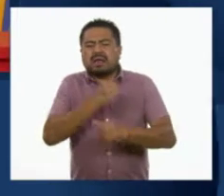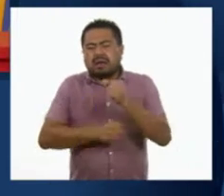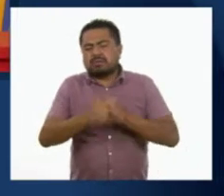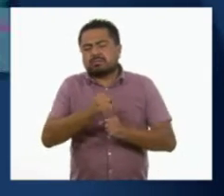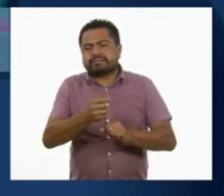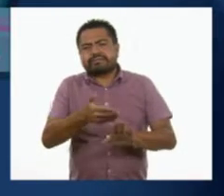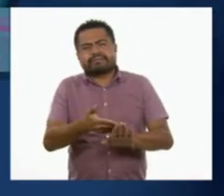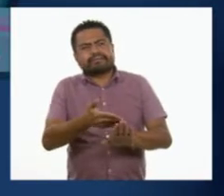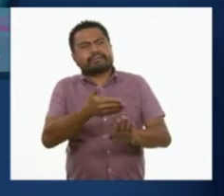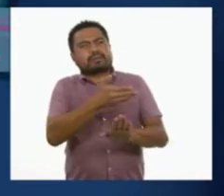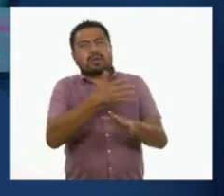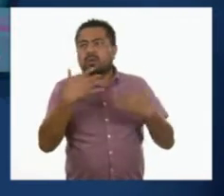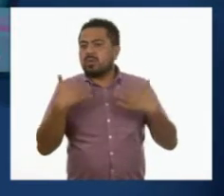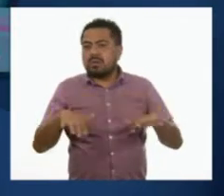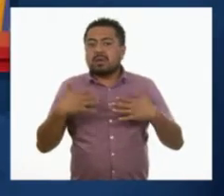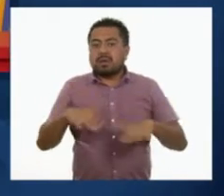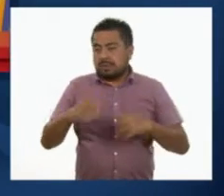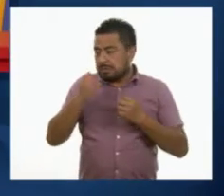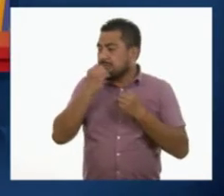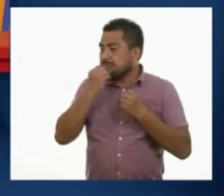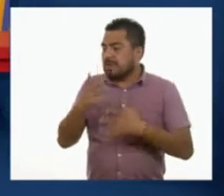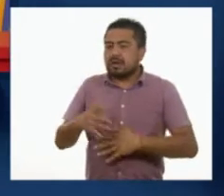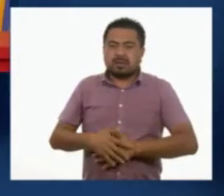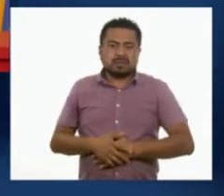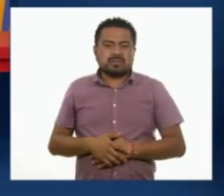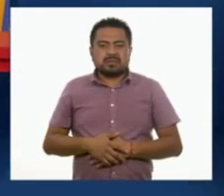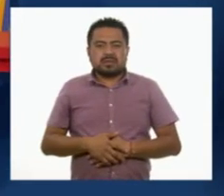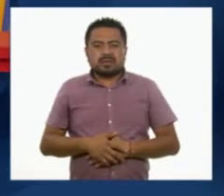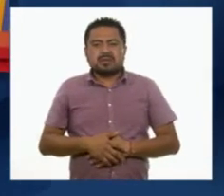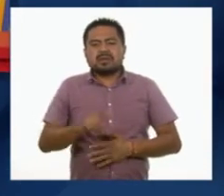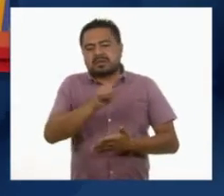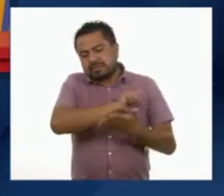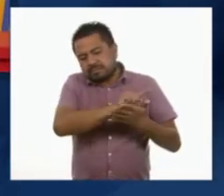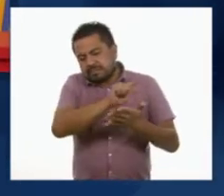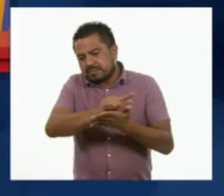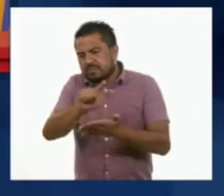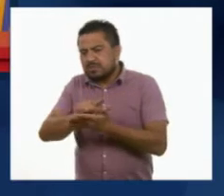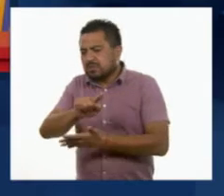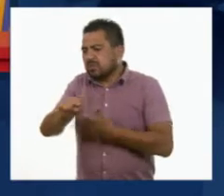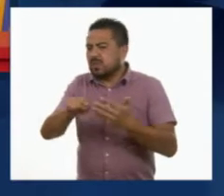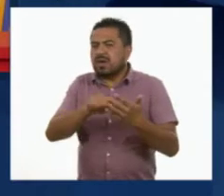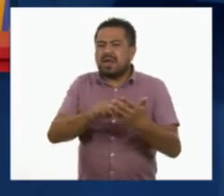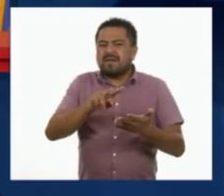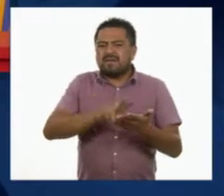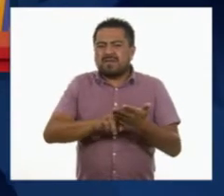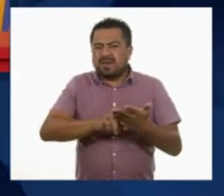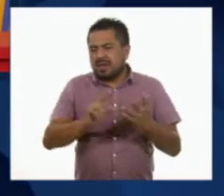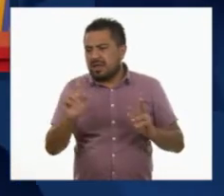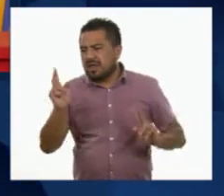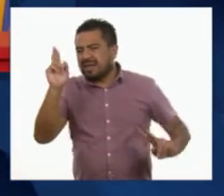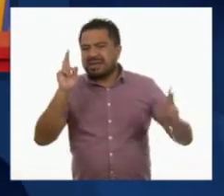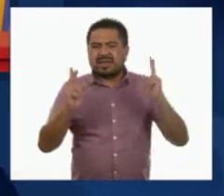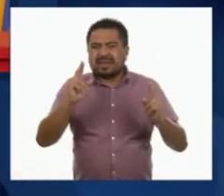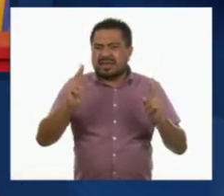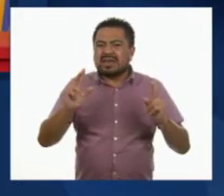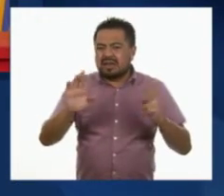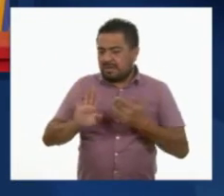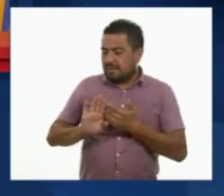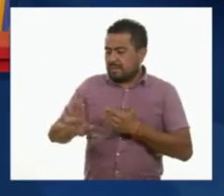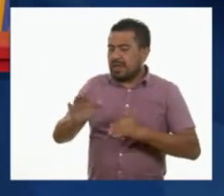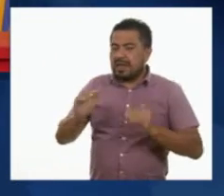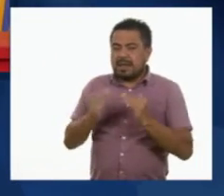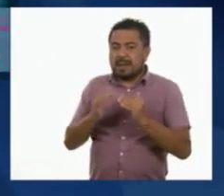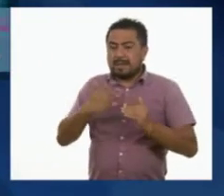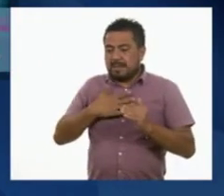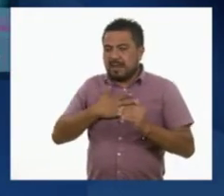años. Excelente. Limpiar las áreas verdes que están frente a mi casa para que se vean más